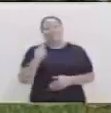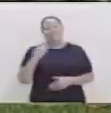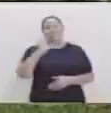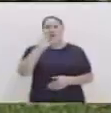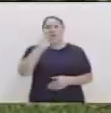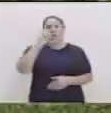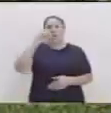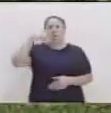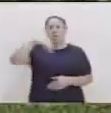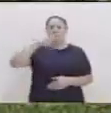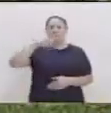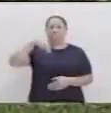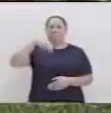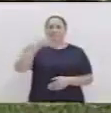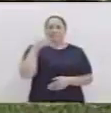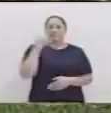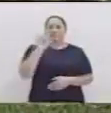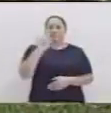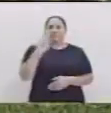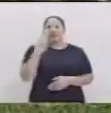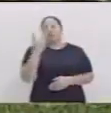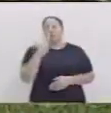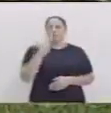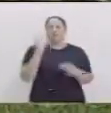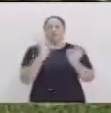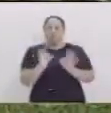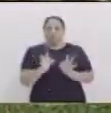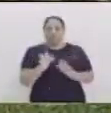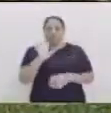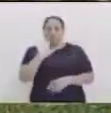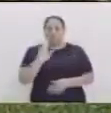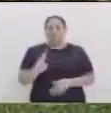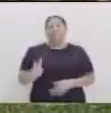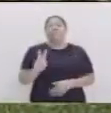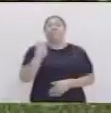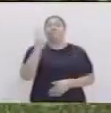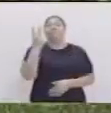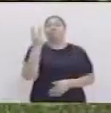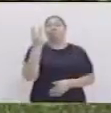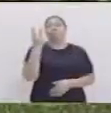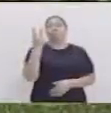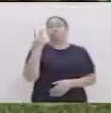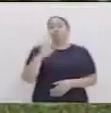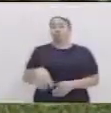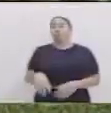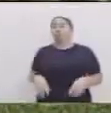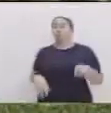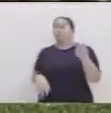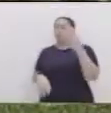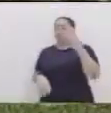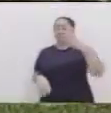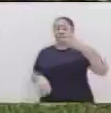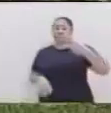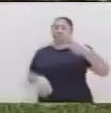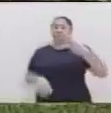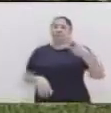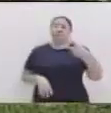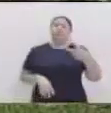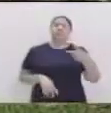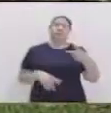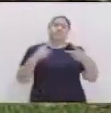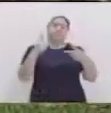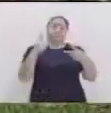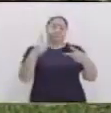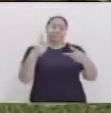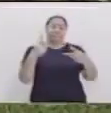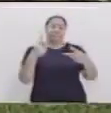Comenzar tiene dos variables. La primera es con el número 2 en mi mano izquierda y colocando el índice en mi mano derecha. En medio de